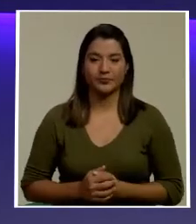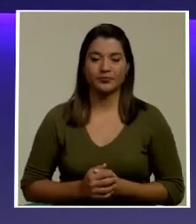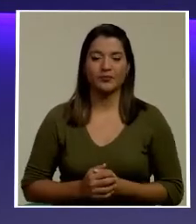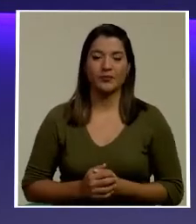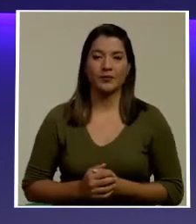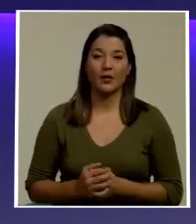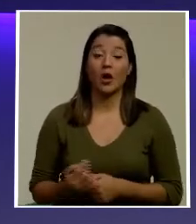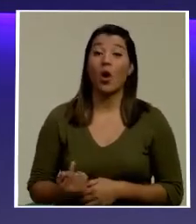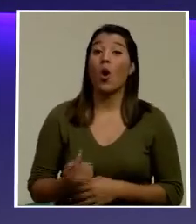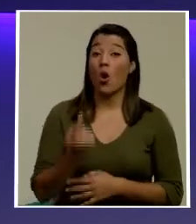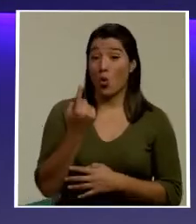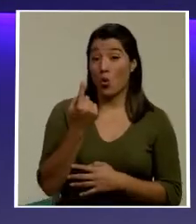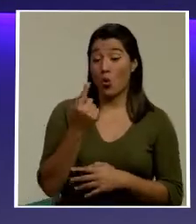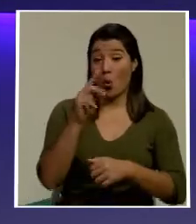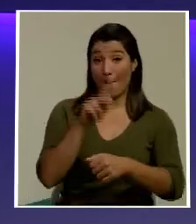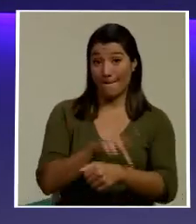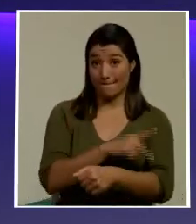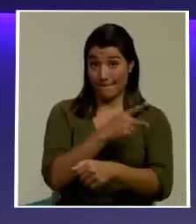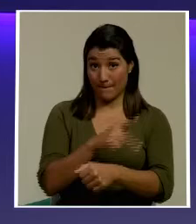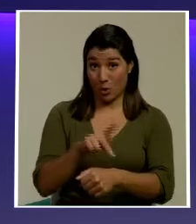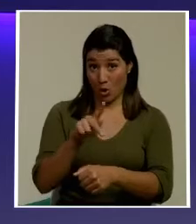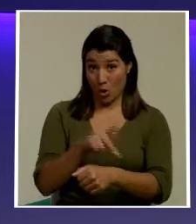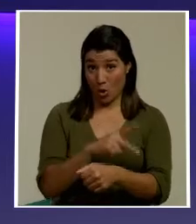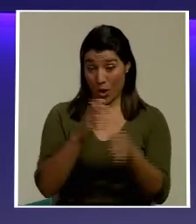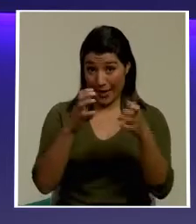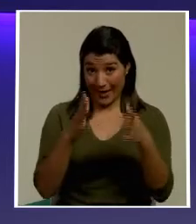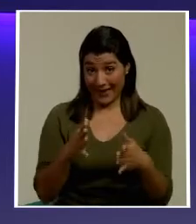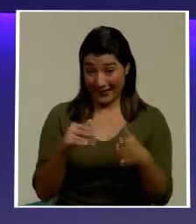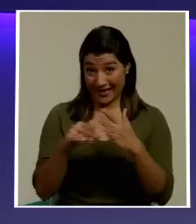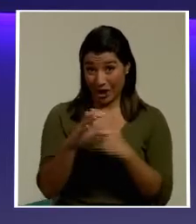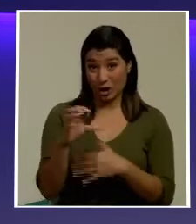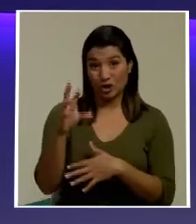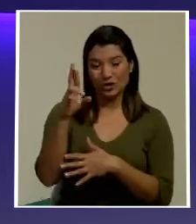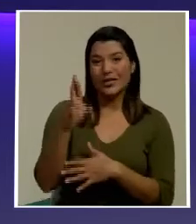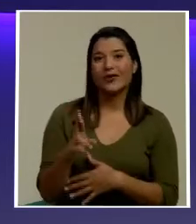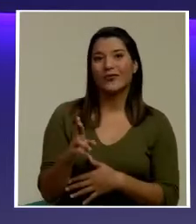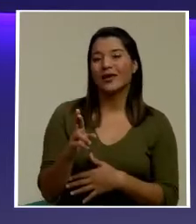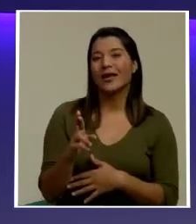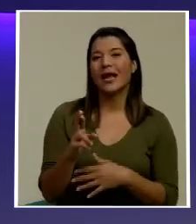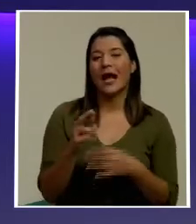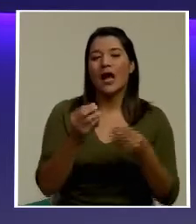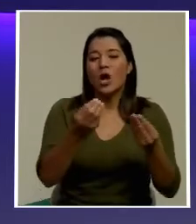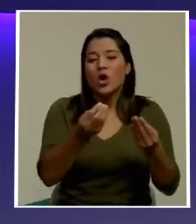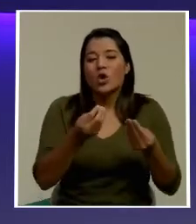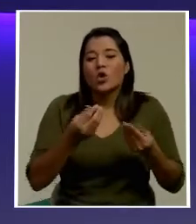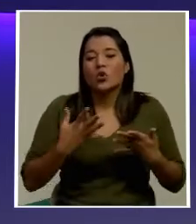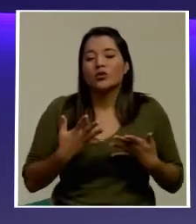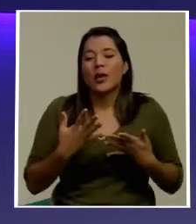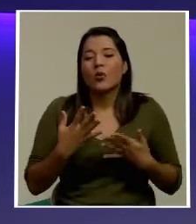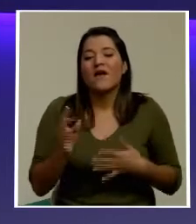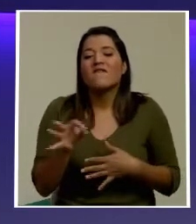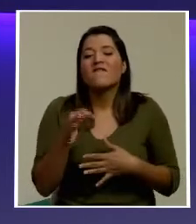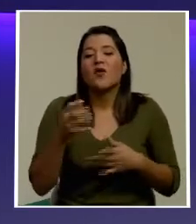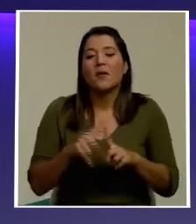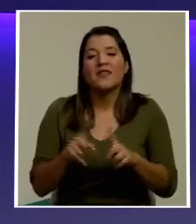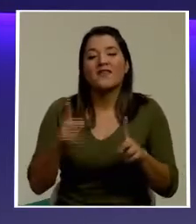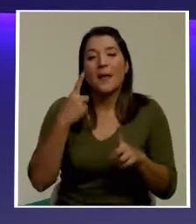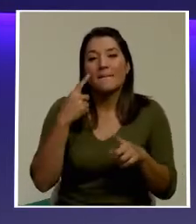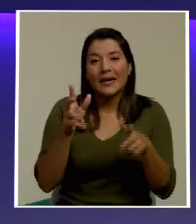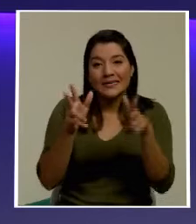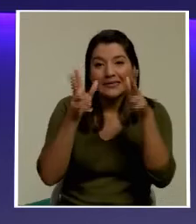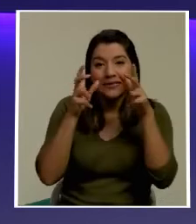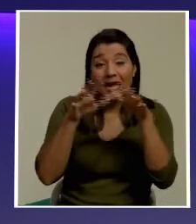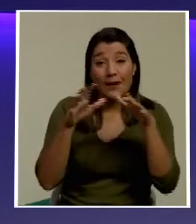Una de los poetas que en Costa Rica nos ofrece esta manera de ver el mundo se llama